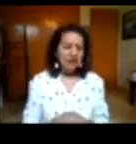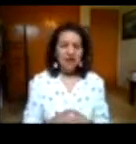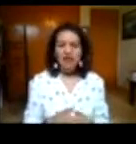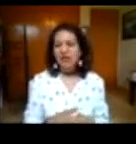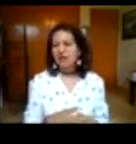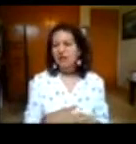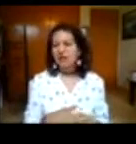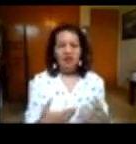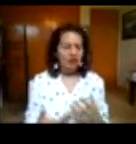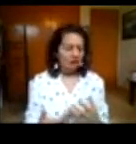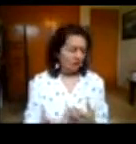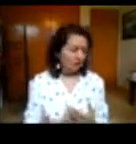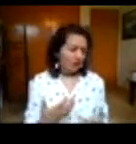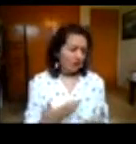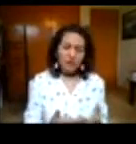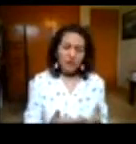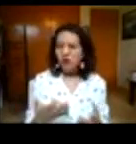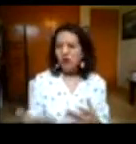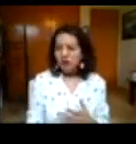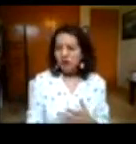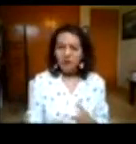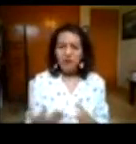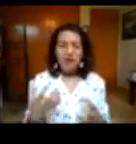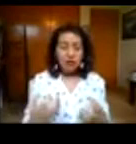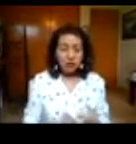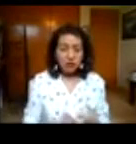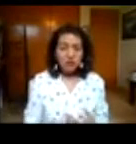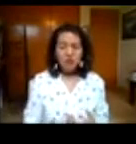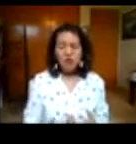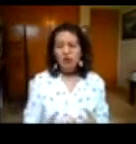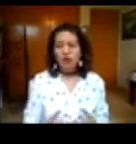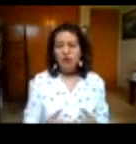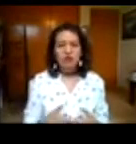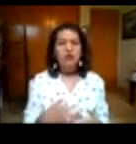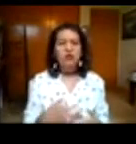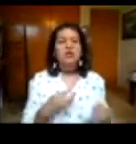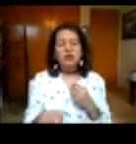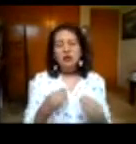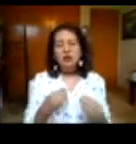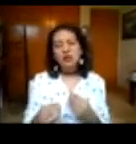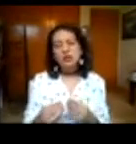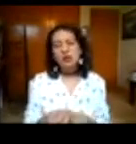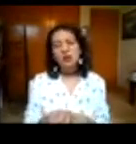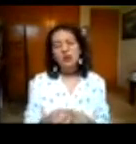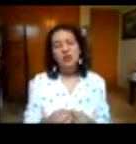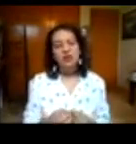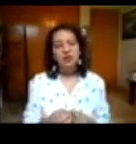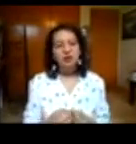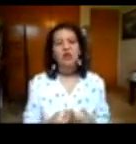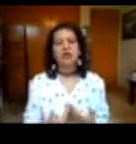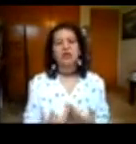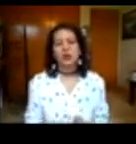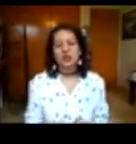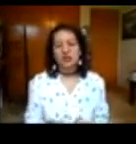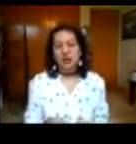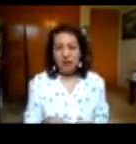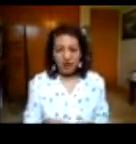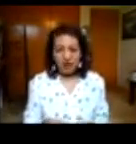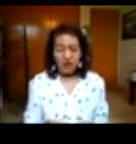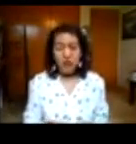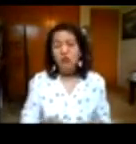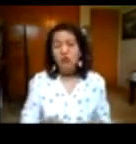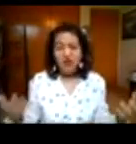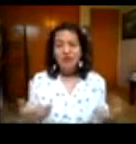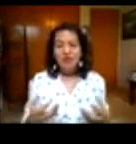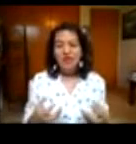sociales, del Info, de Estado Abierto, del mismo Congreso, y nosotras podemos tener una respuesta para